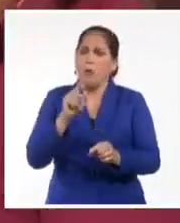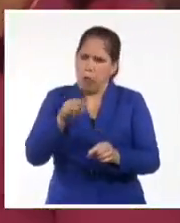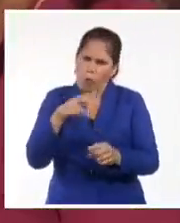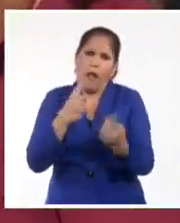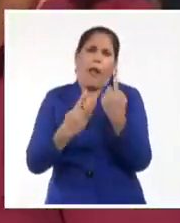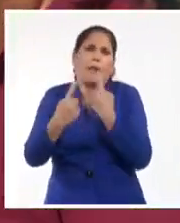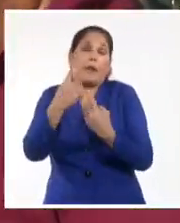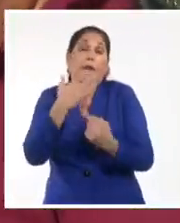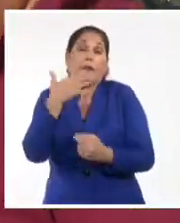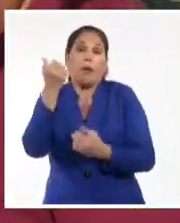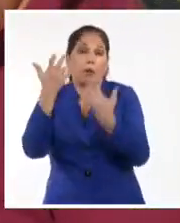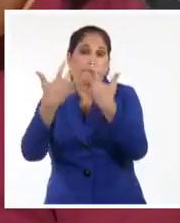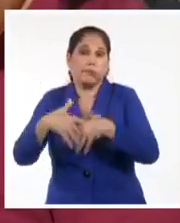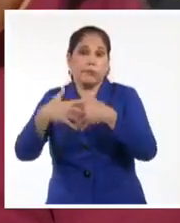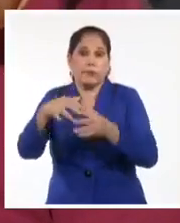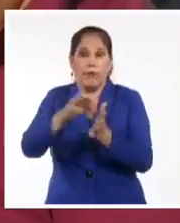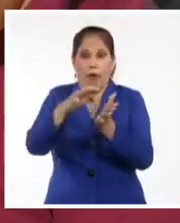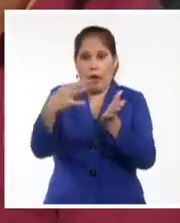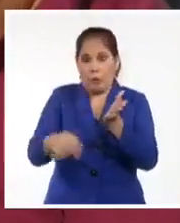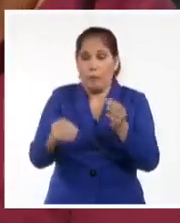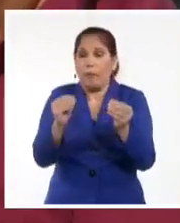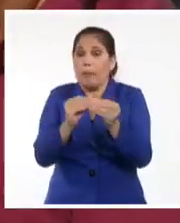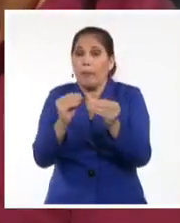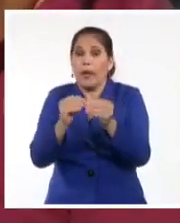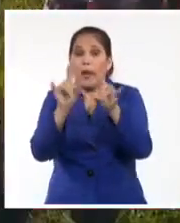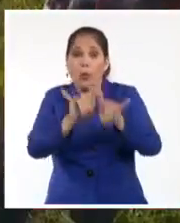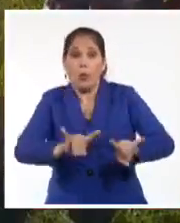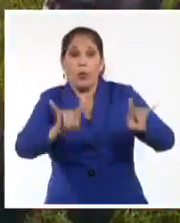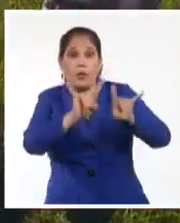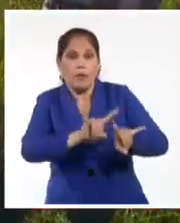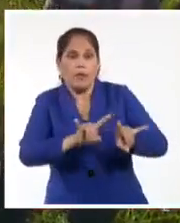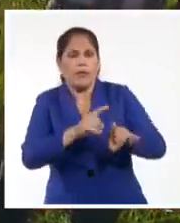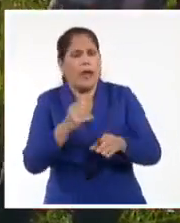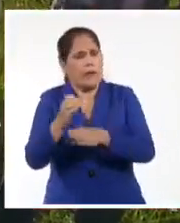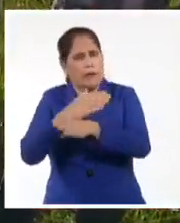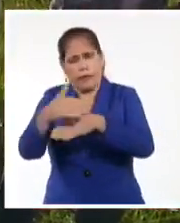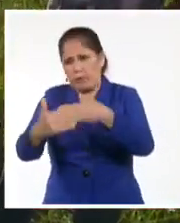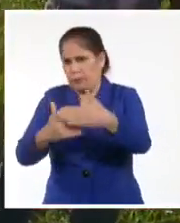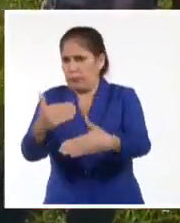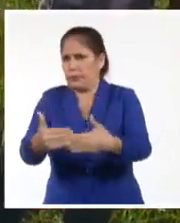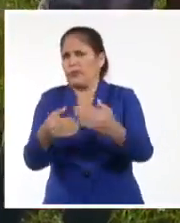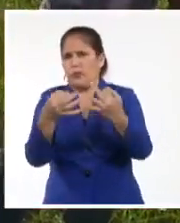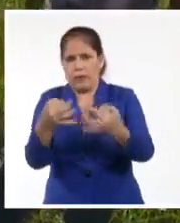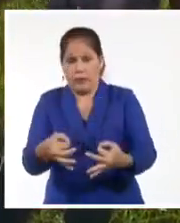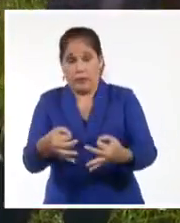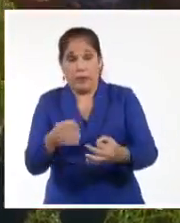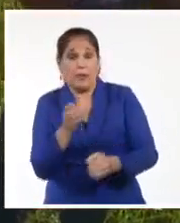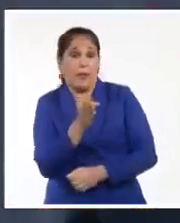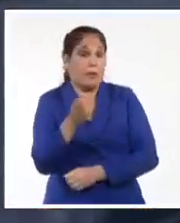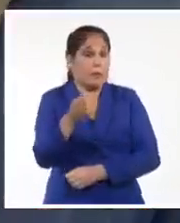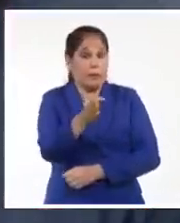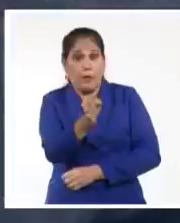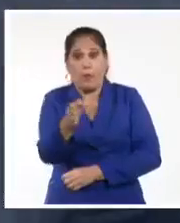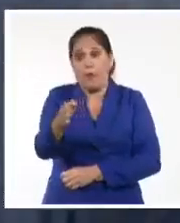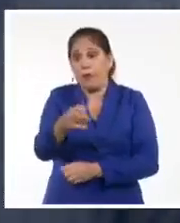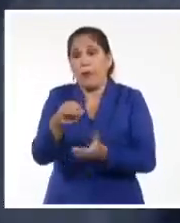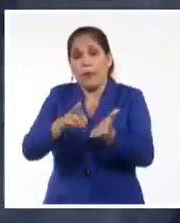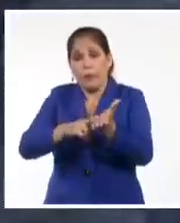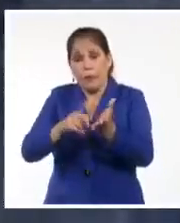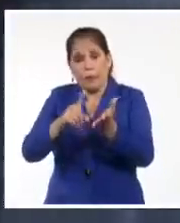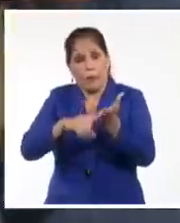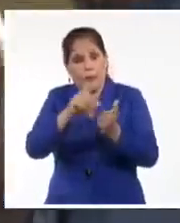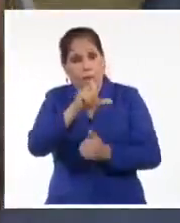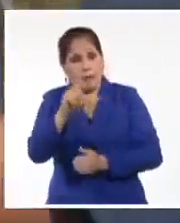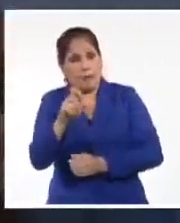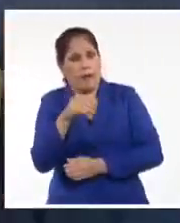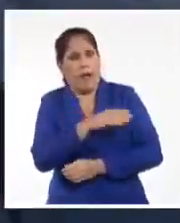para elevar el rendimiento, así como la vinculación de la universidad a todos los procesos. Este recorrido del también integrante del Comité Central